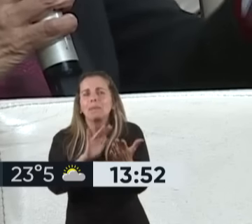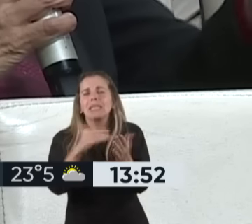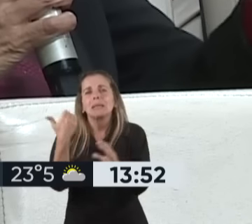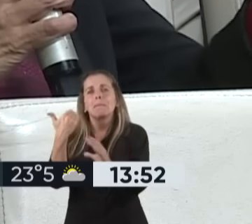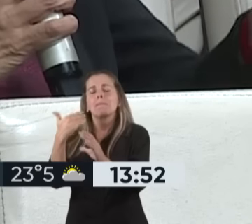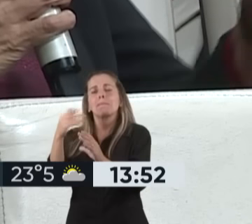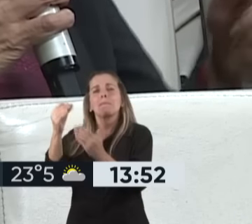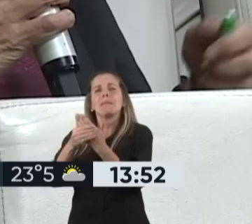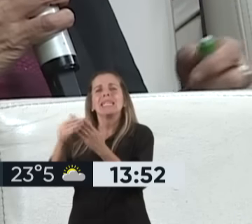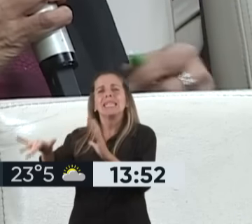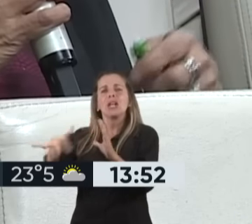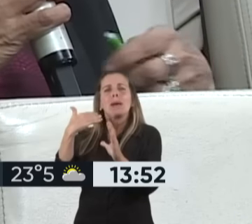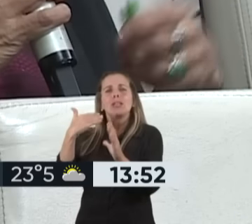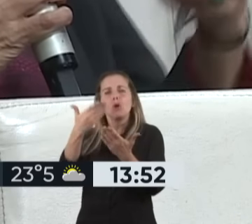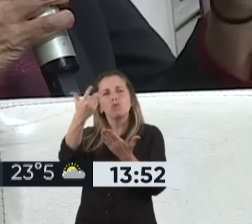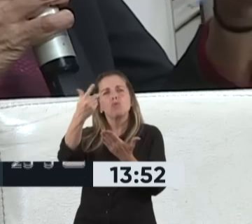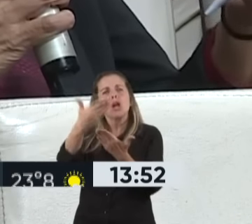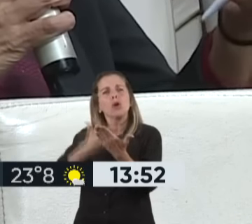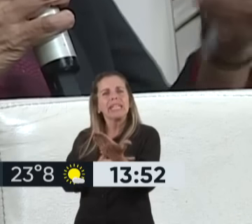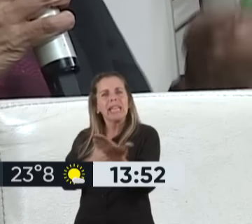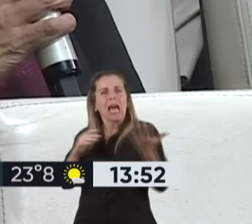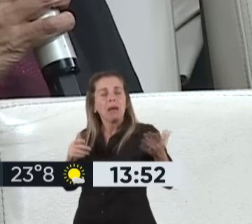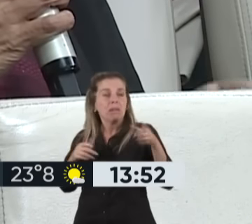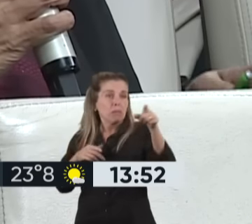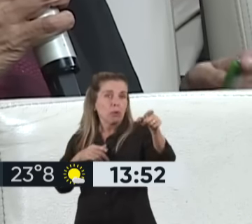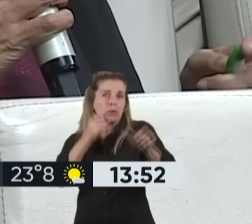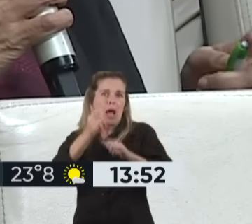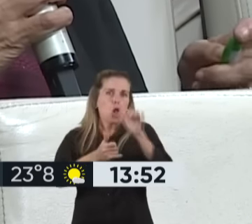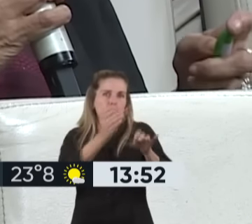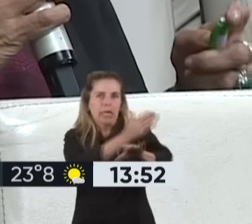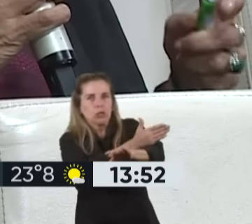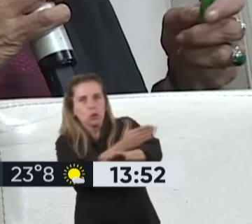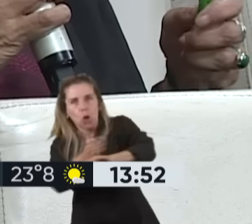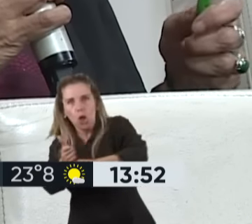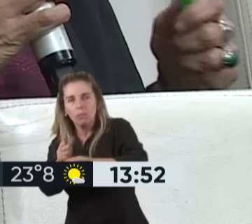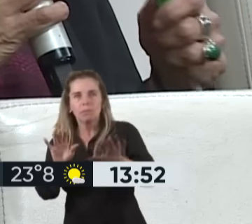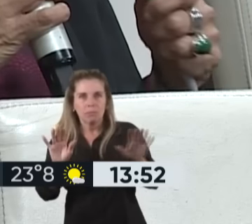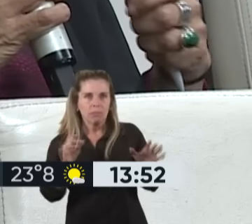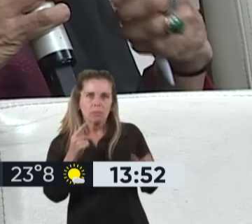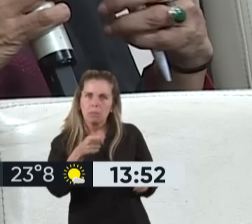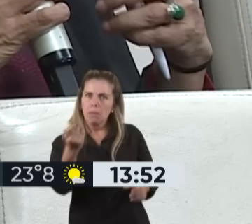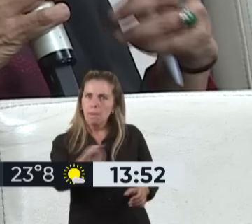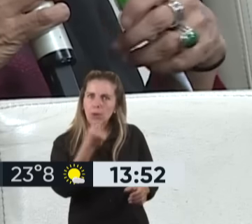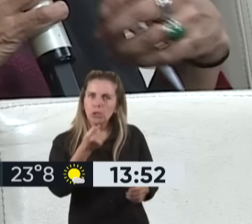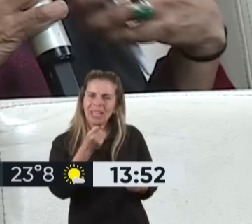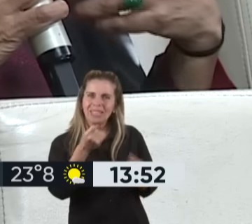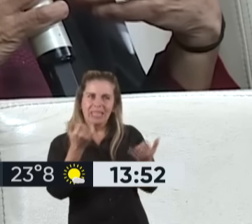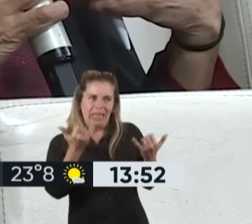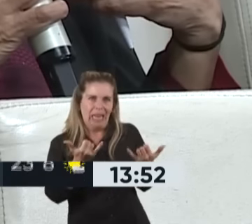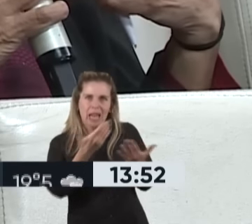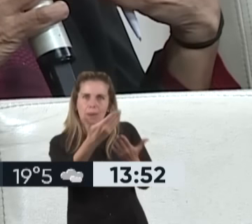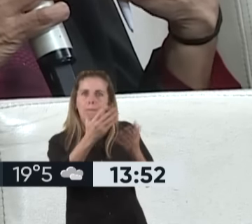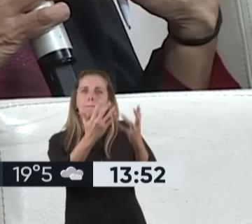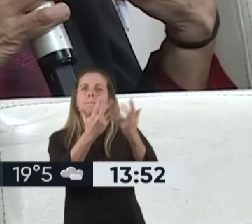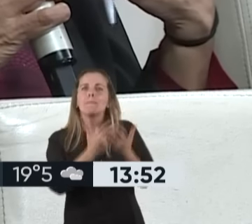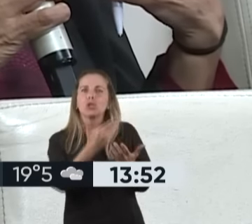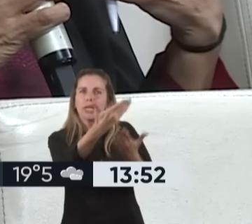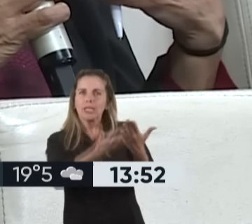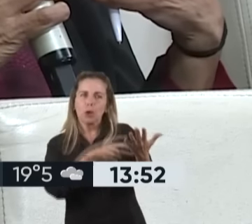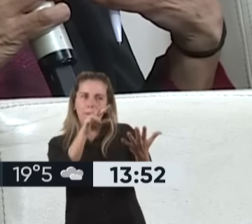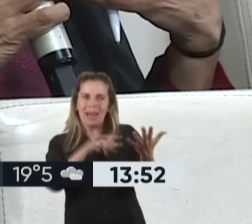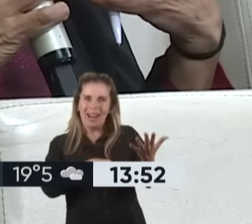de Justicia y lo que estás comentando aquí, que nos parece importante, por supuesto. Y en